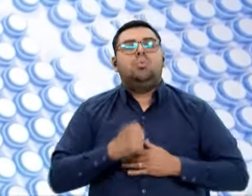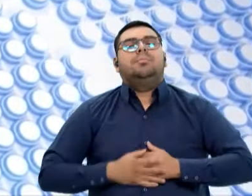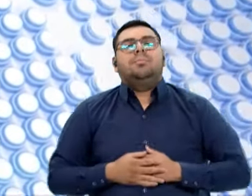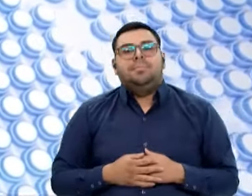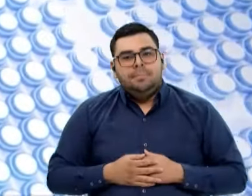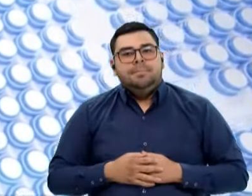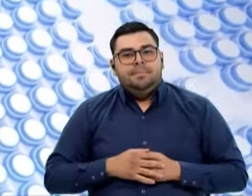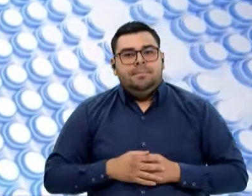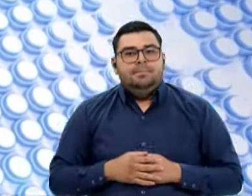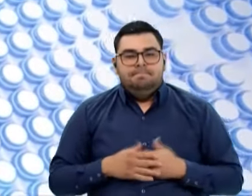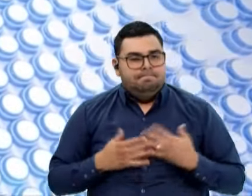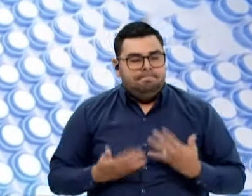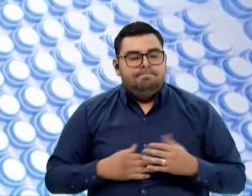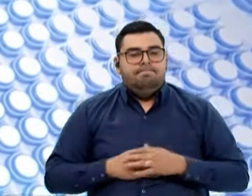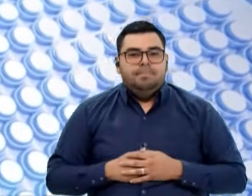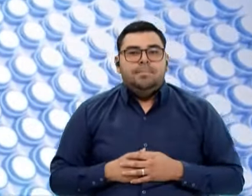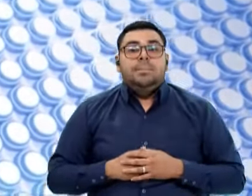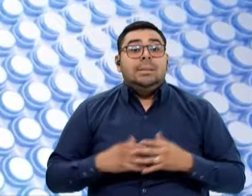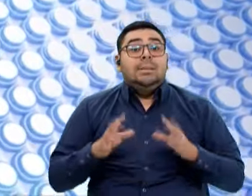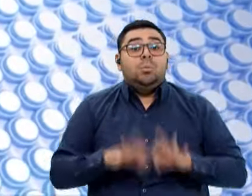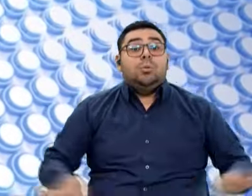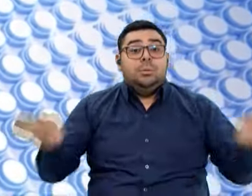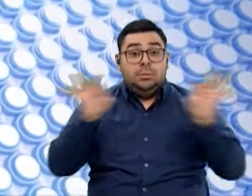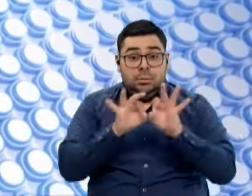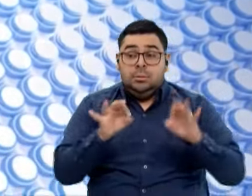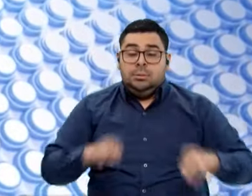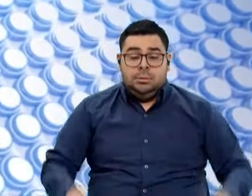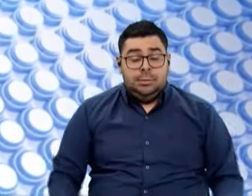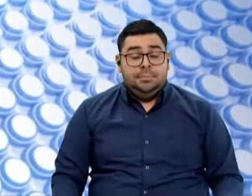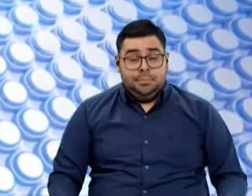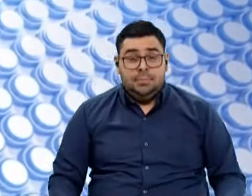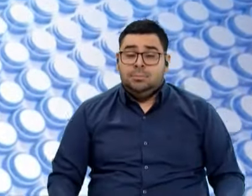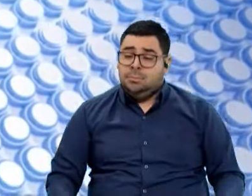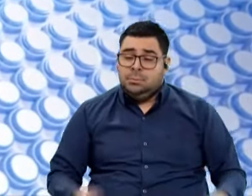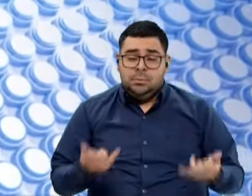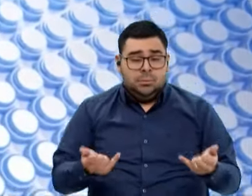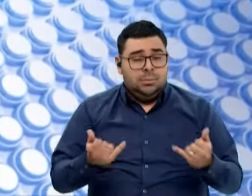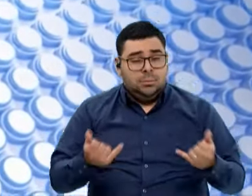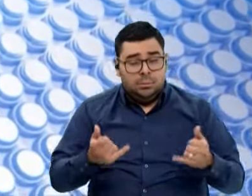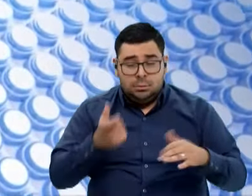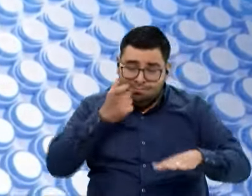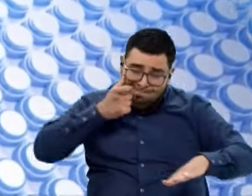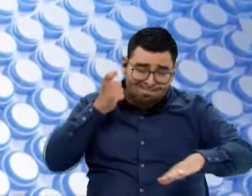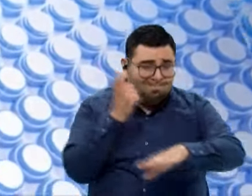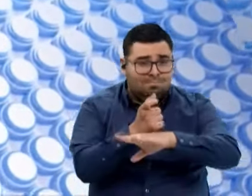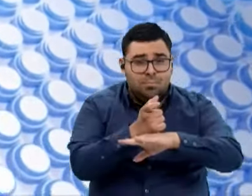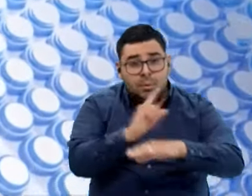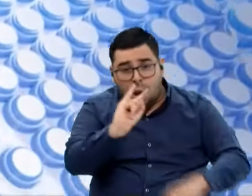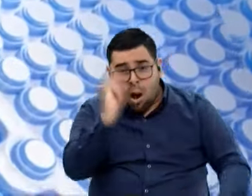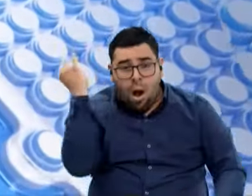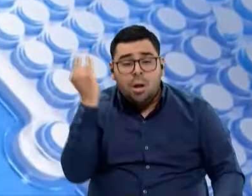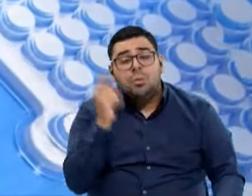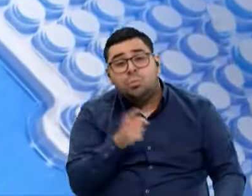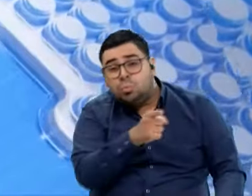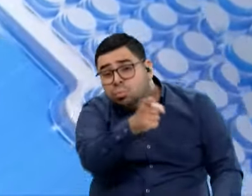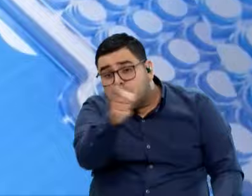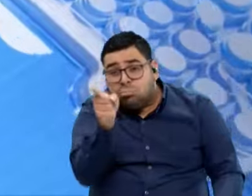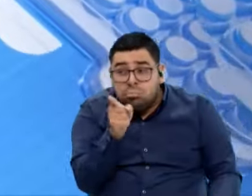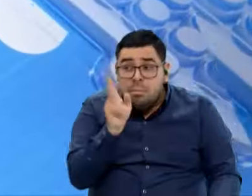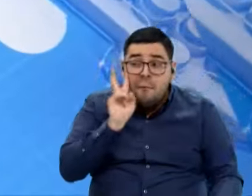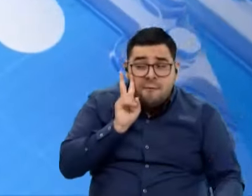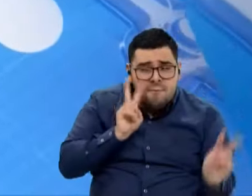otra cosa y es que tenemos que irnos con todo el rigor y con toda la fuerza del mundo cuando detectemos que son